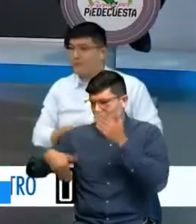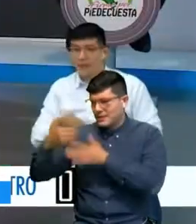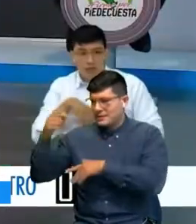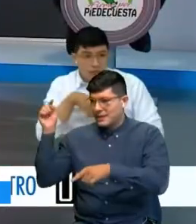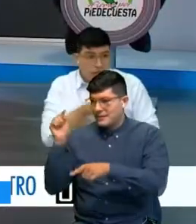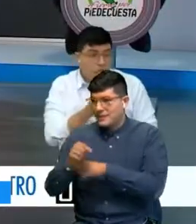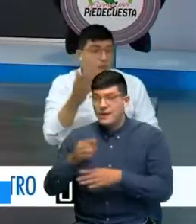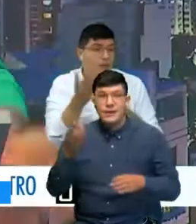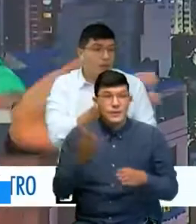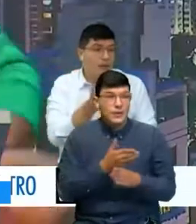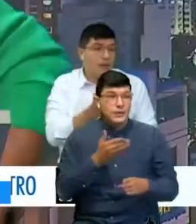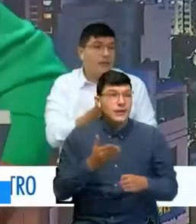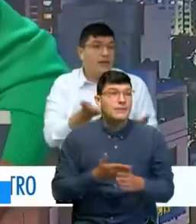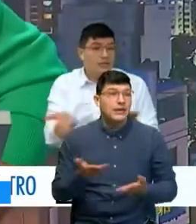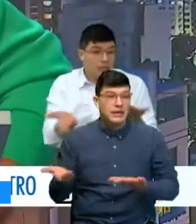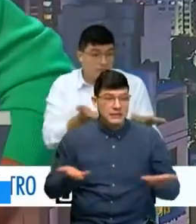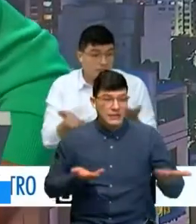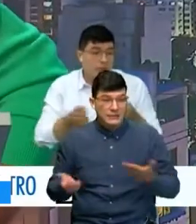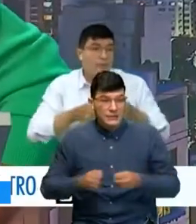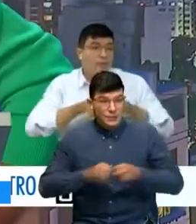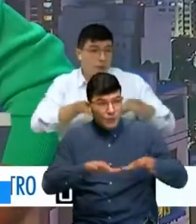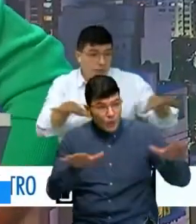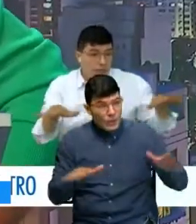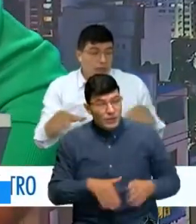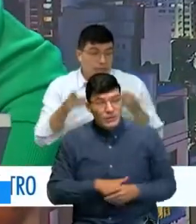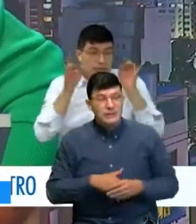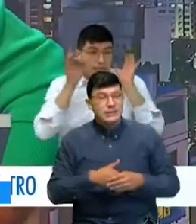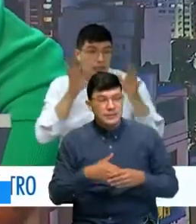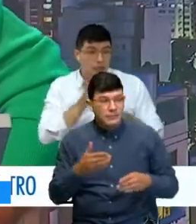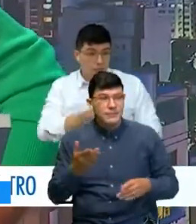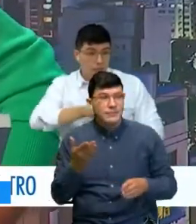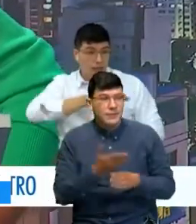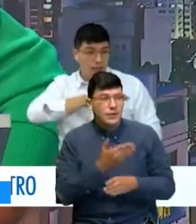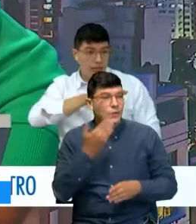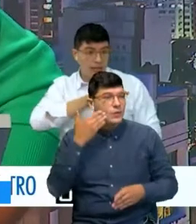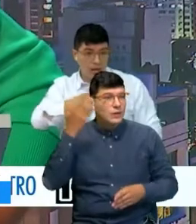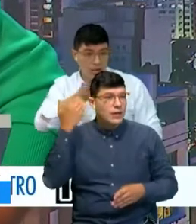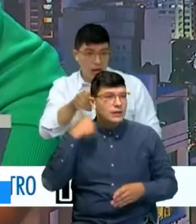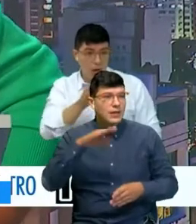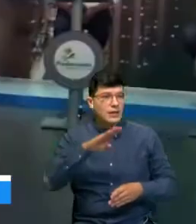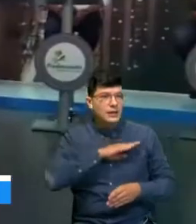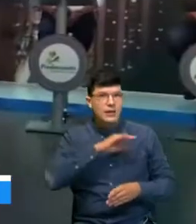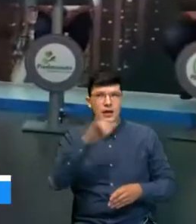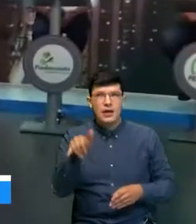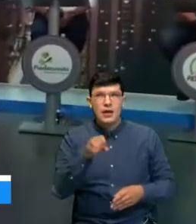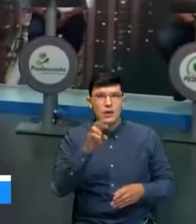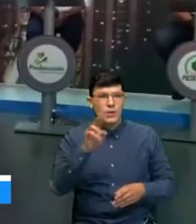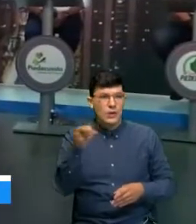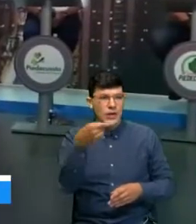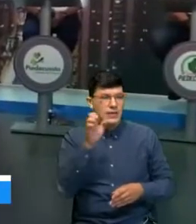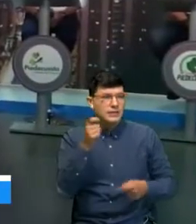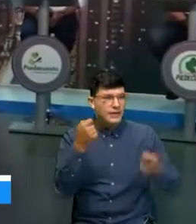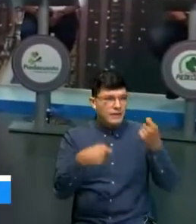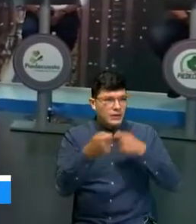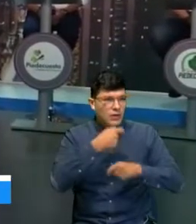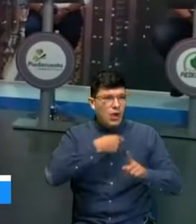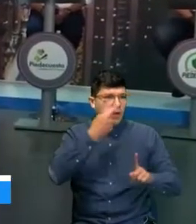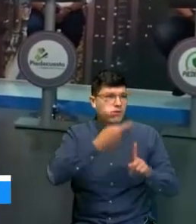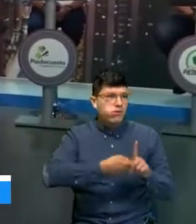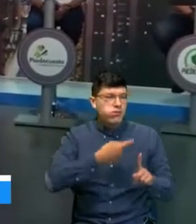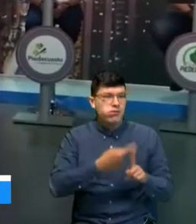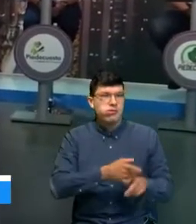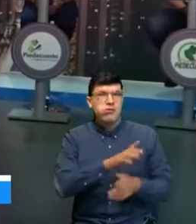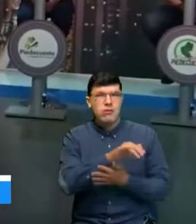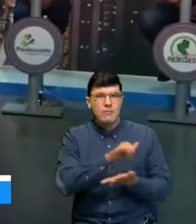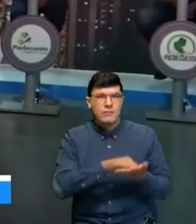servicios públicos es grave desde la alcaldía de jorge qué sé se endeudó se vendió el alumbrado público han venido haciéndolo de